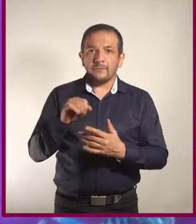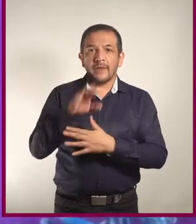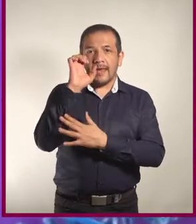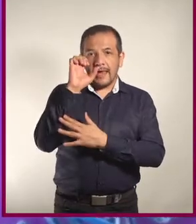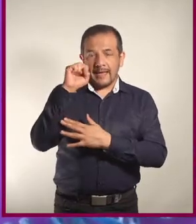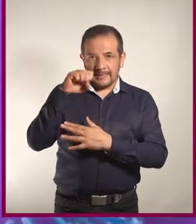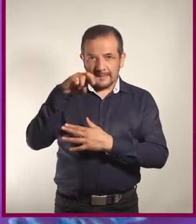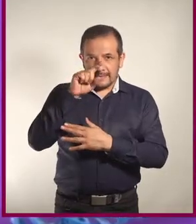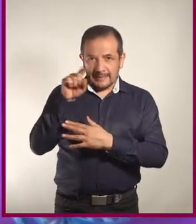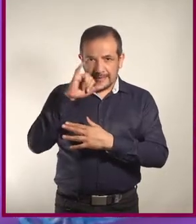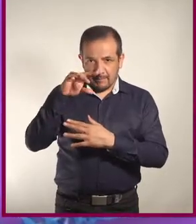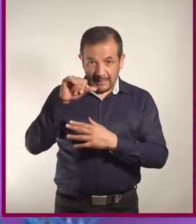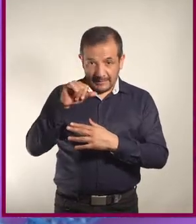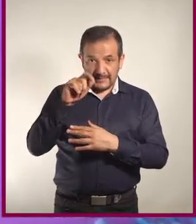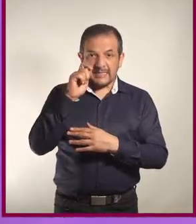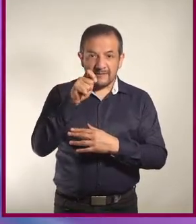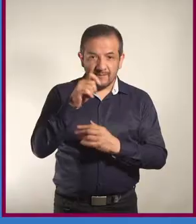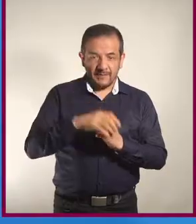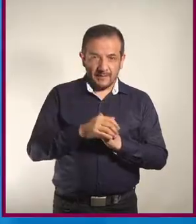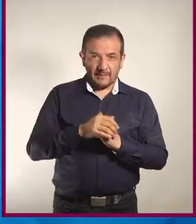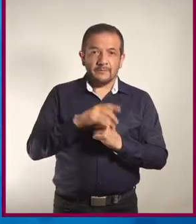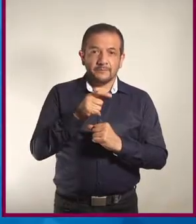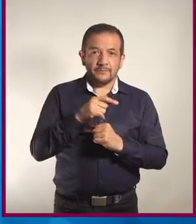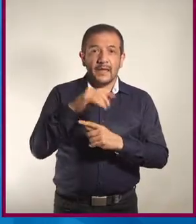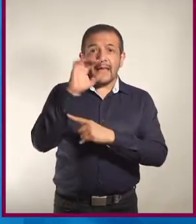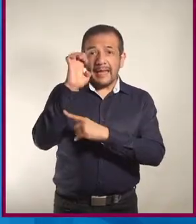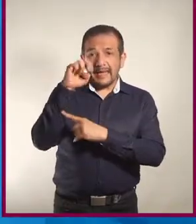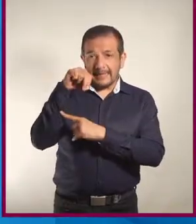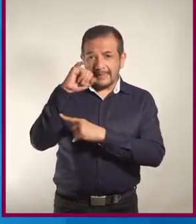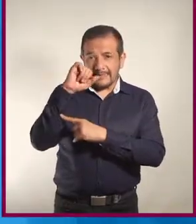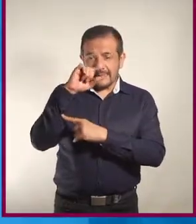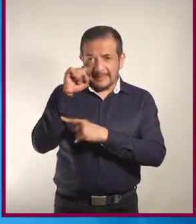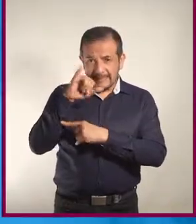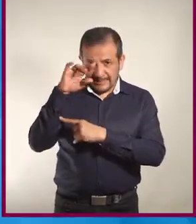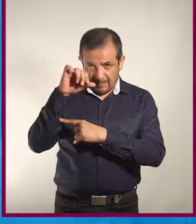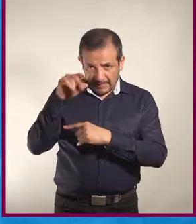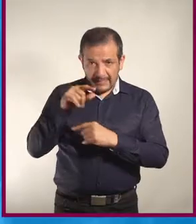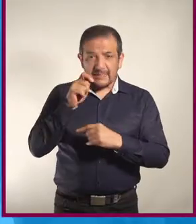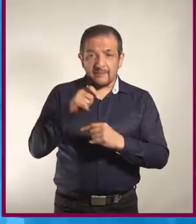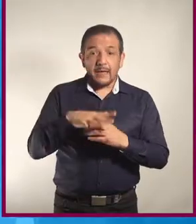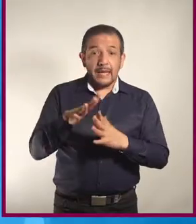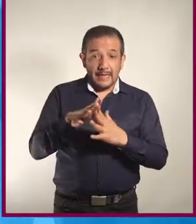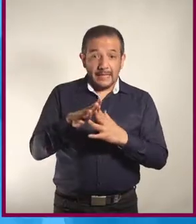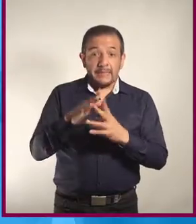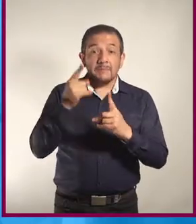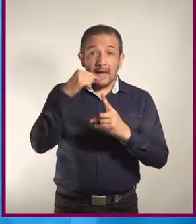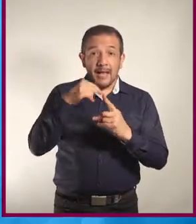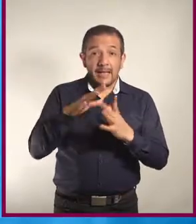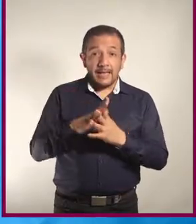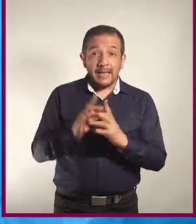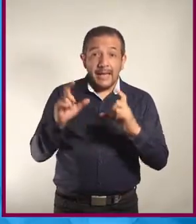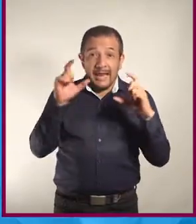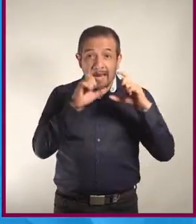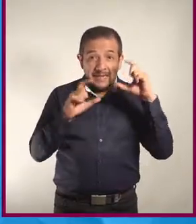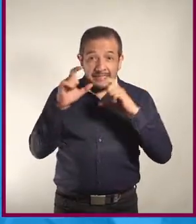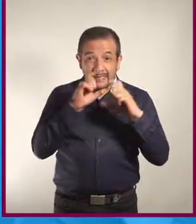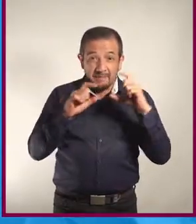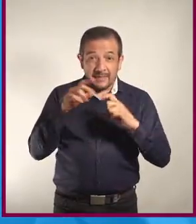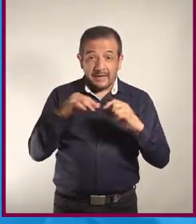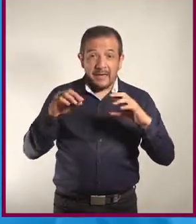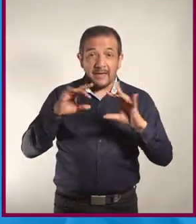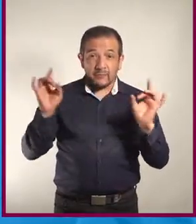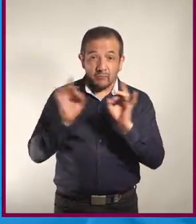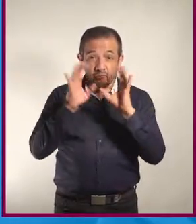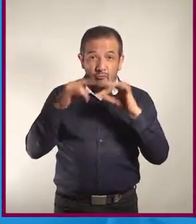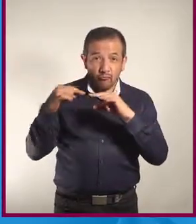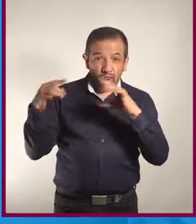Las enzimas son proteínas. ¿Cuál es la función de las enzimas? Acelerar las reacciones